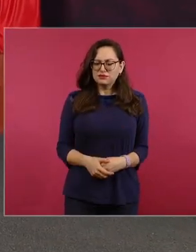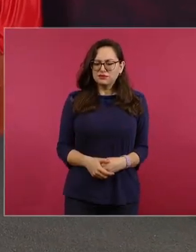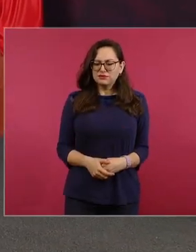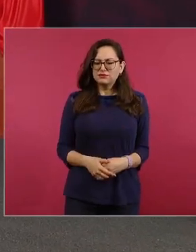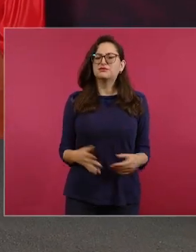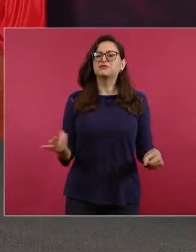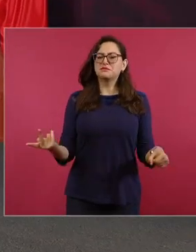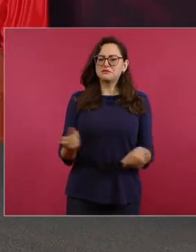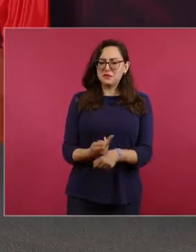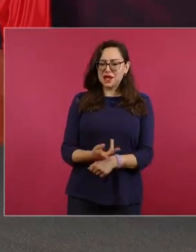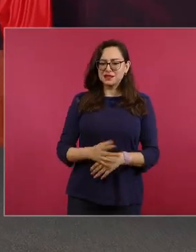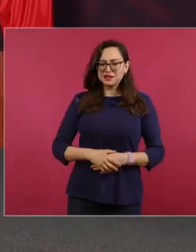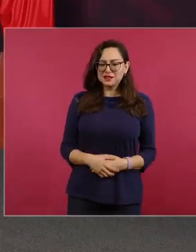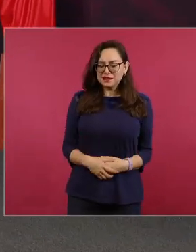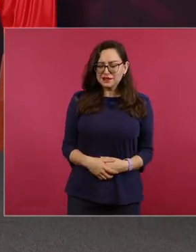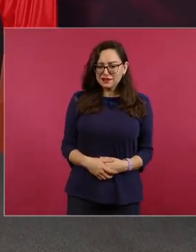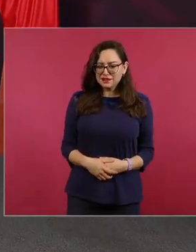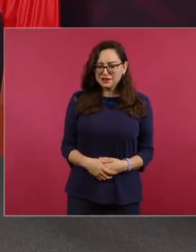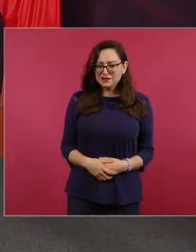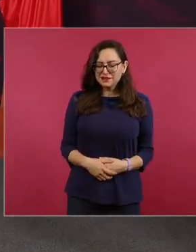Es jueves.